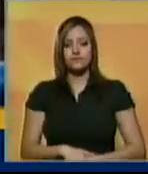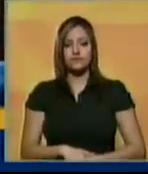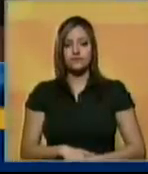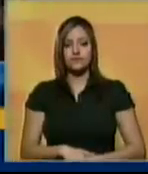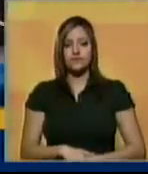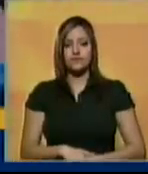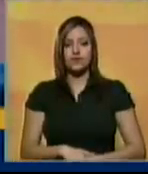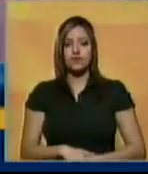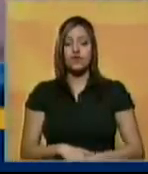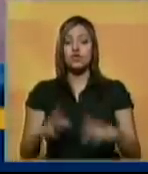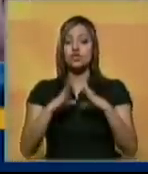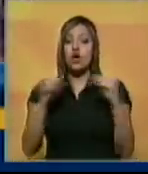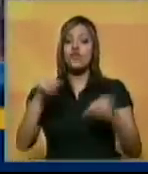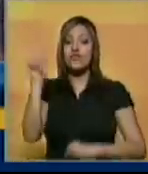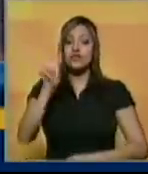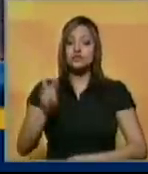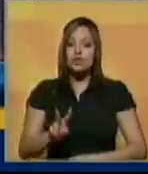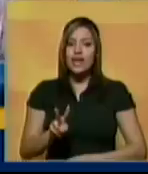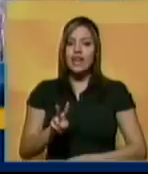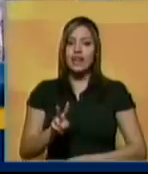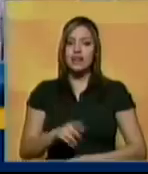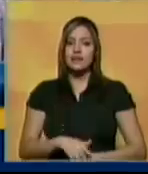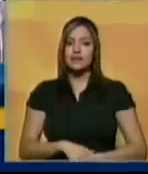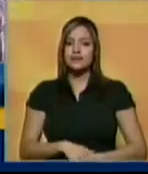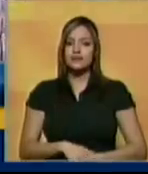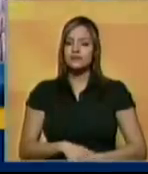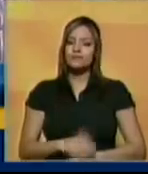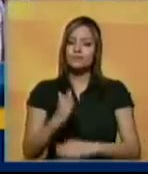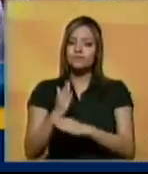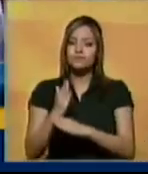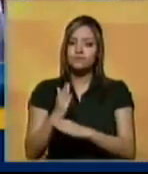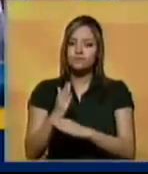Para todos los venezolanos en ese sentido.